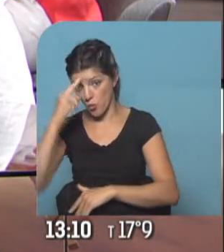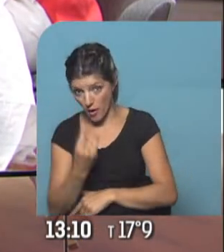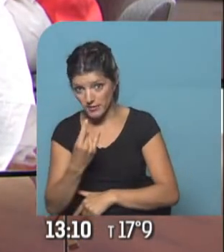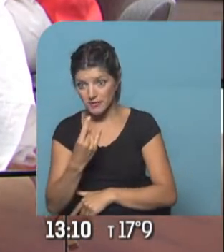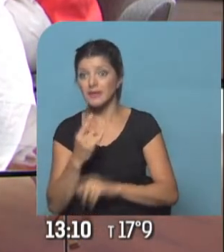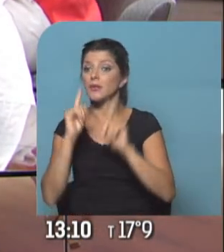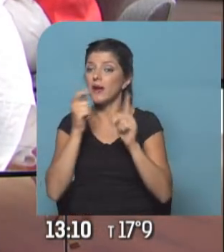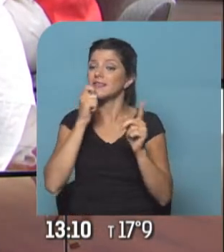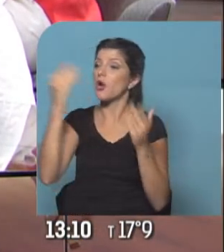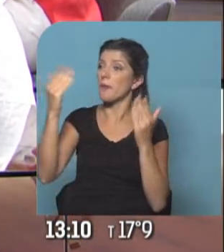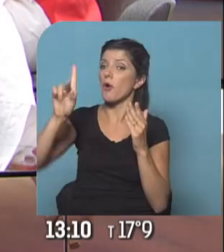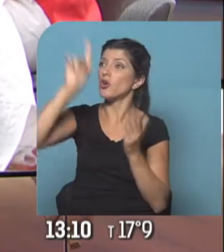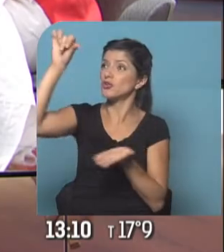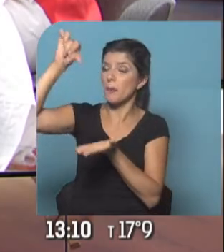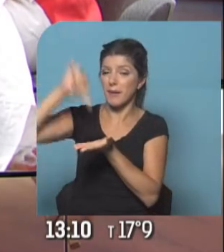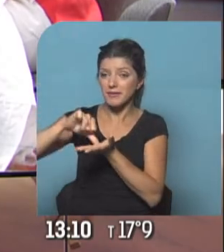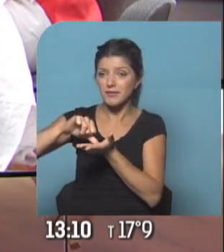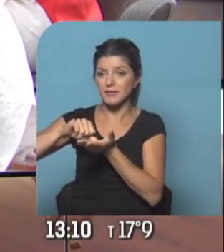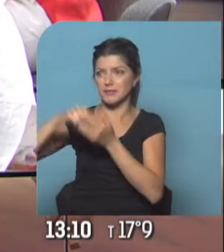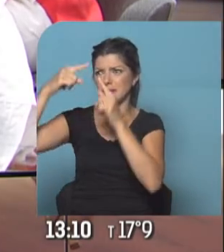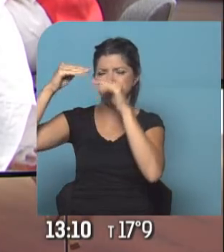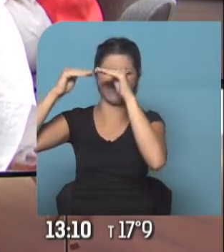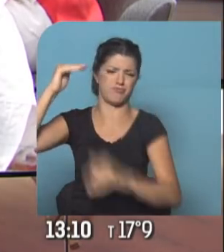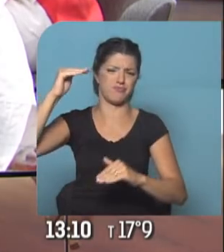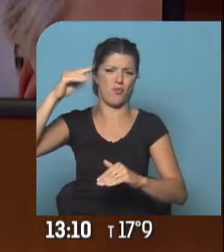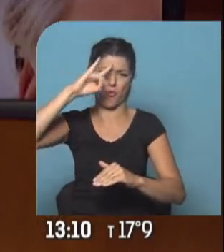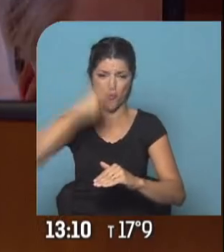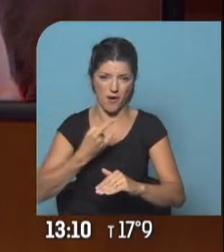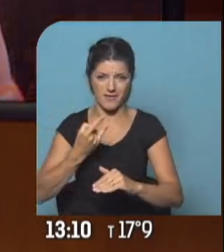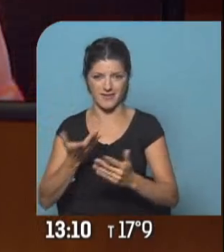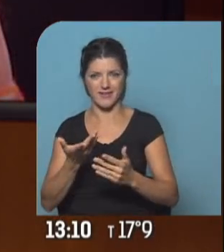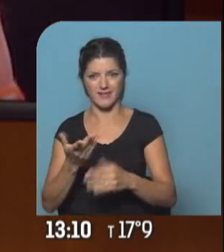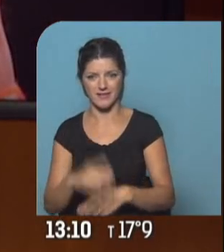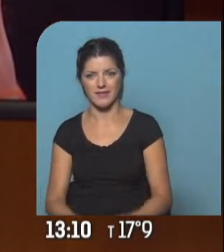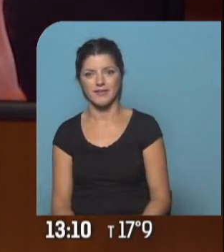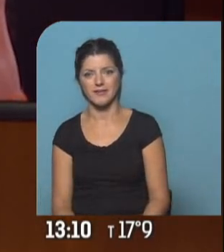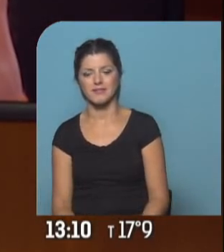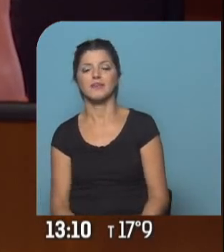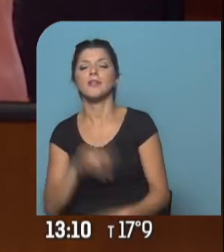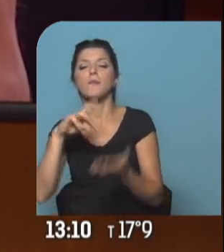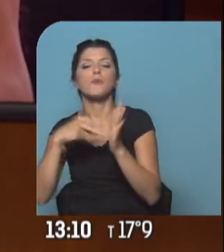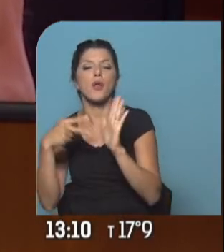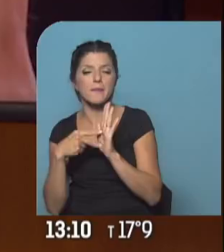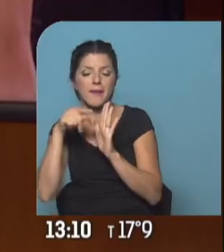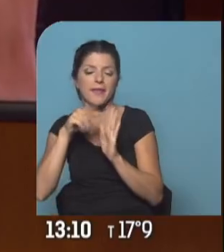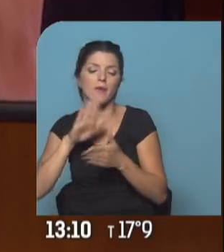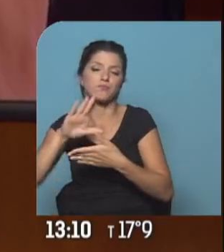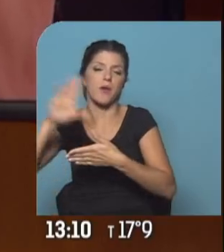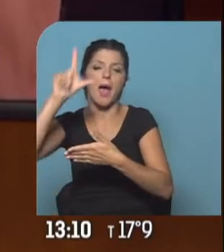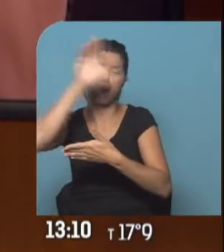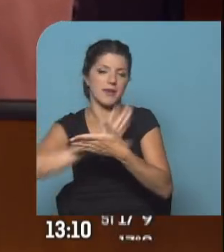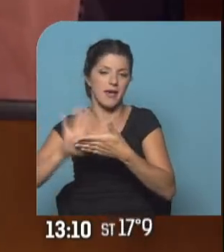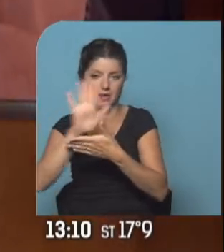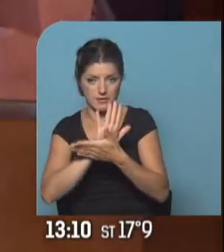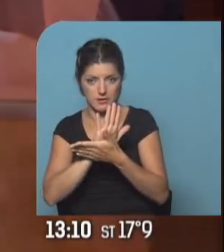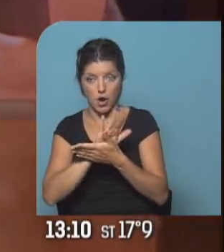desigual comparado con cualquiera de los países desarrollados del mundo. Así que ese es el nudo gordiano, el problema decisivo de esta región de América Latina,